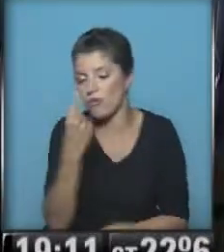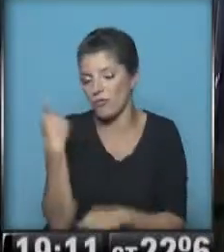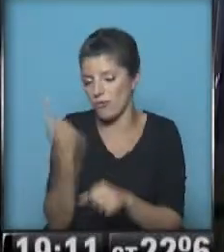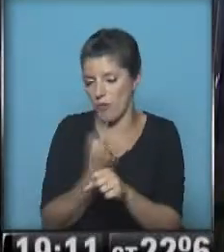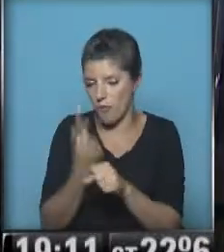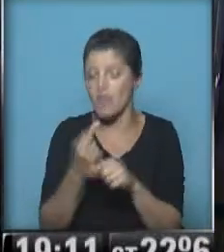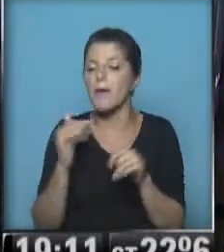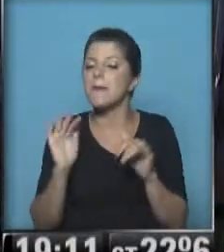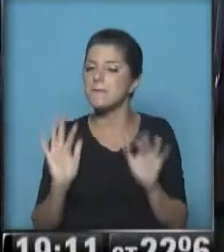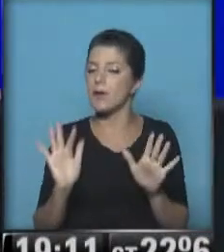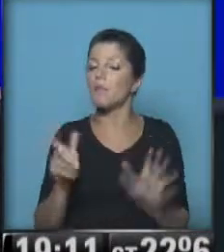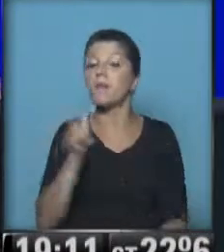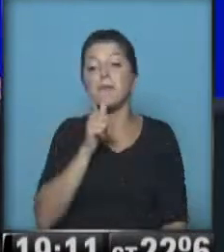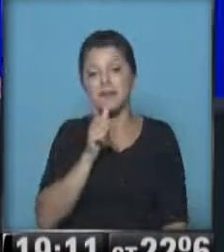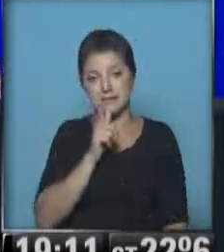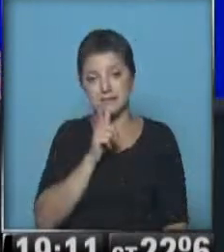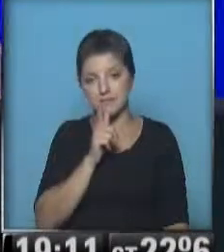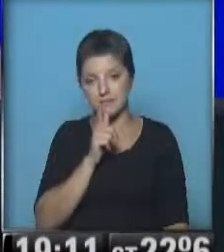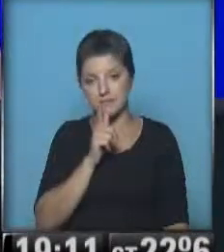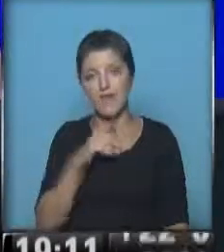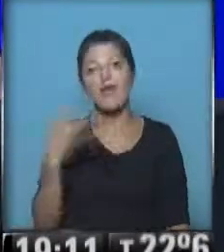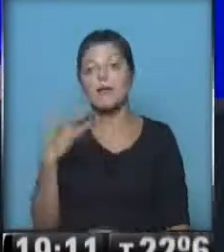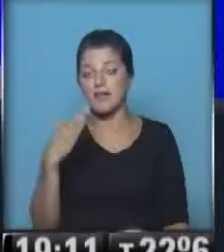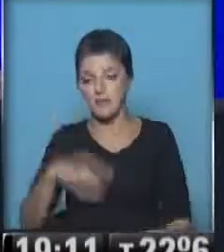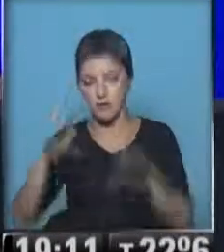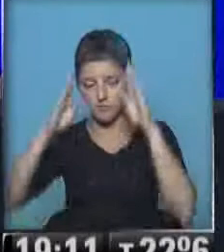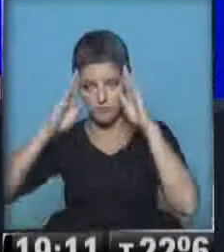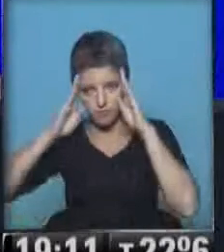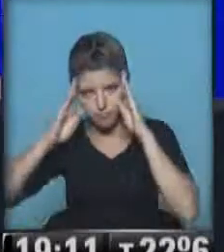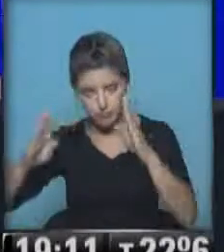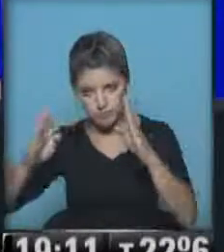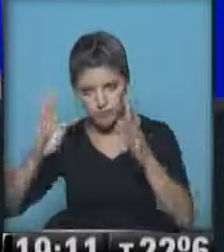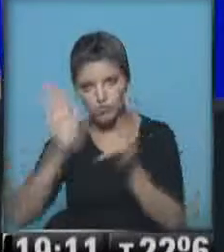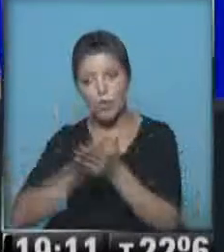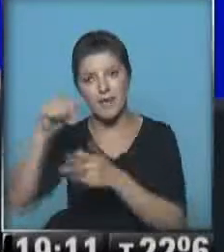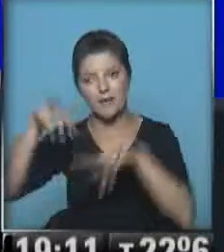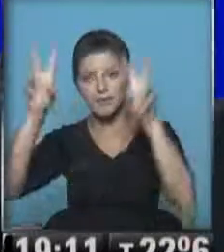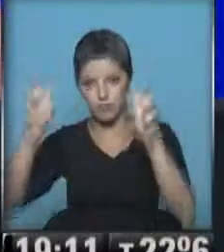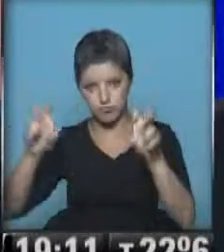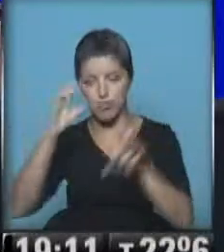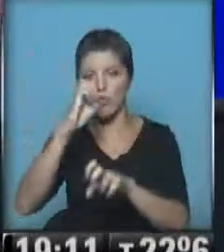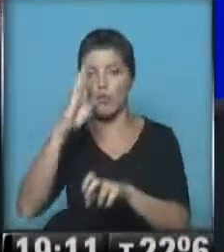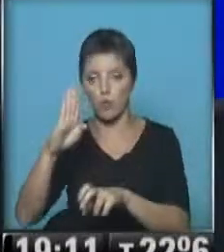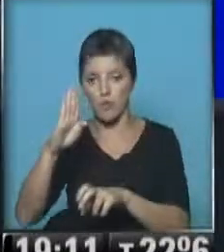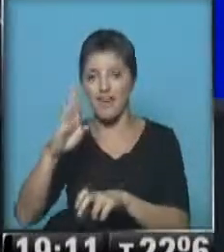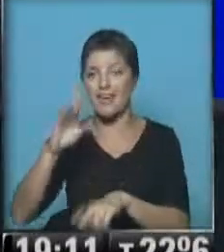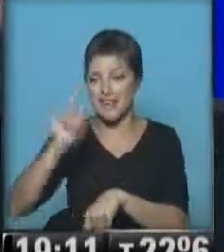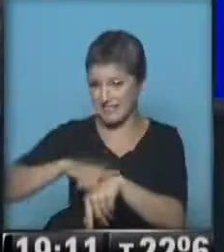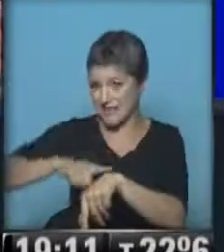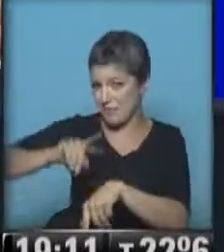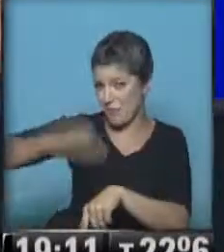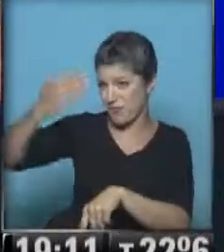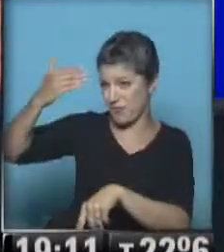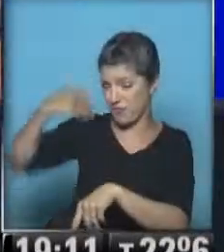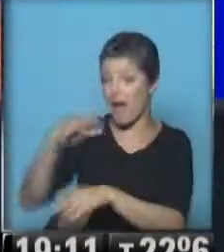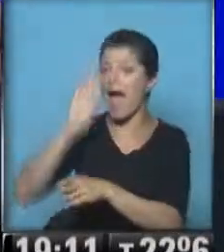me parece que tienen que poner los ojos bien sobre este club que viene desde hace mucho tiempo con